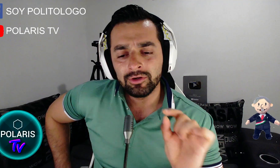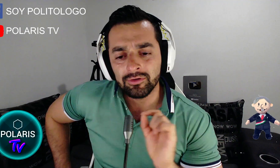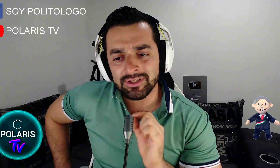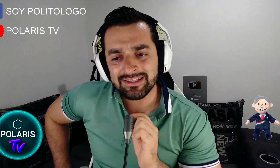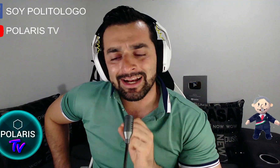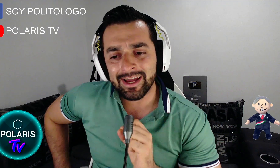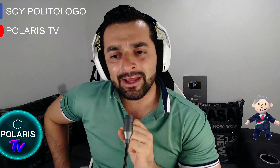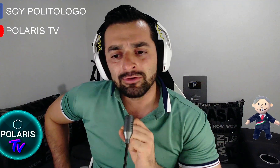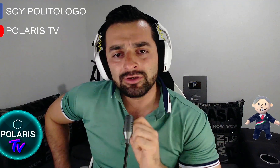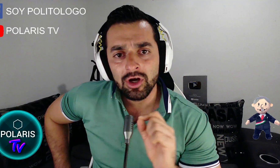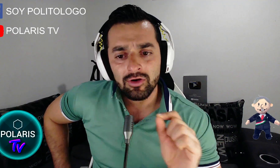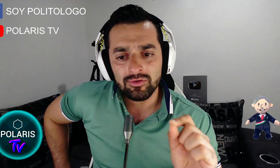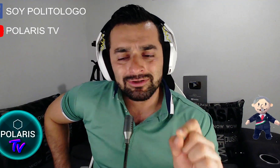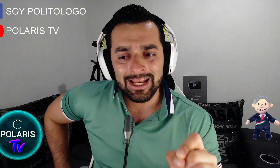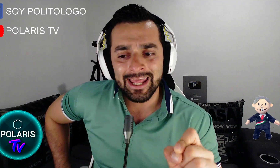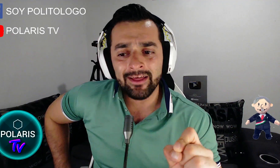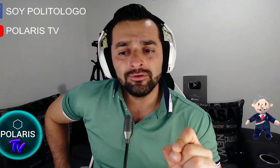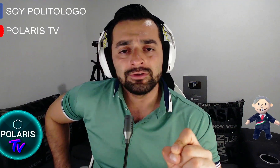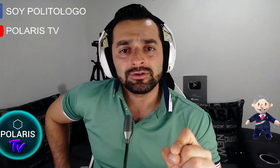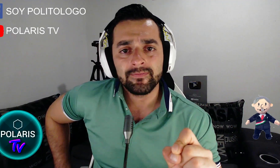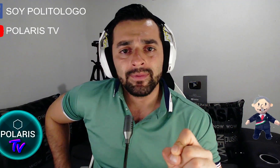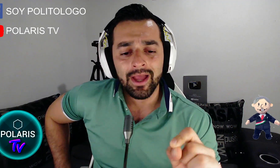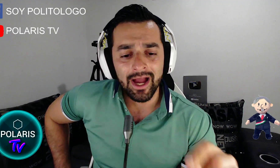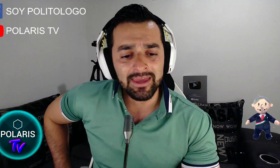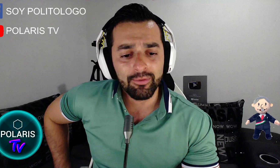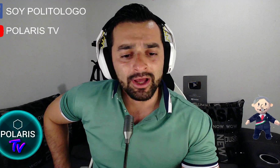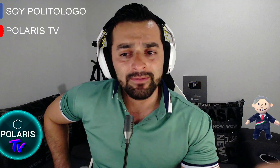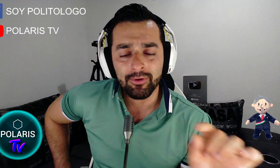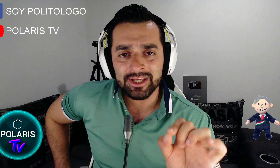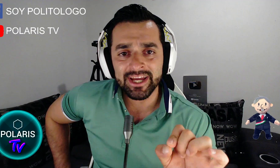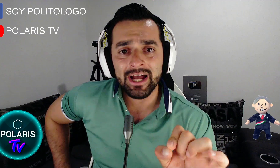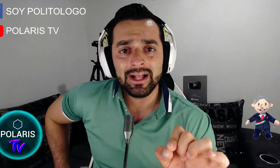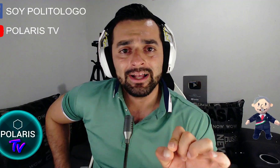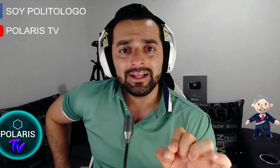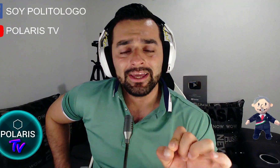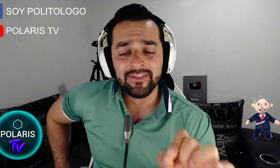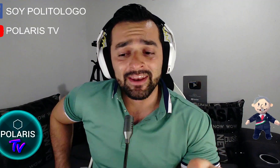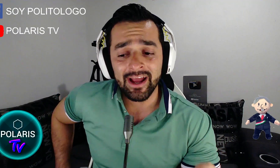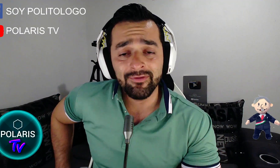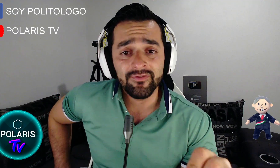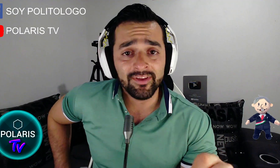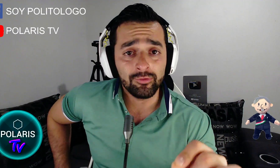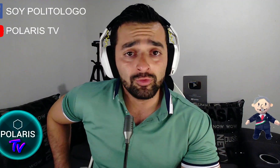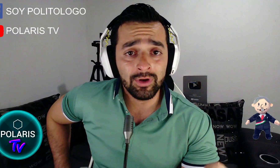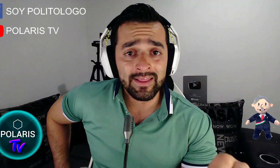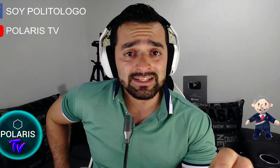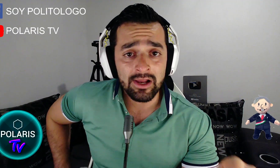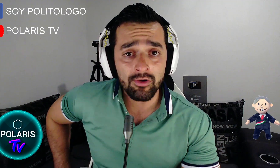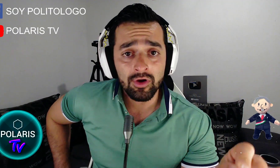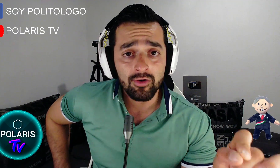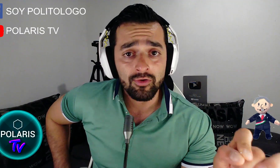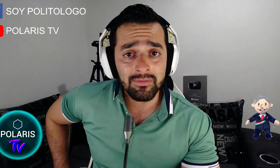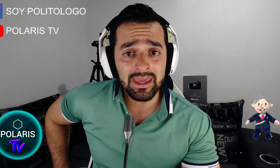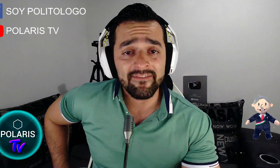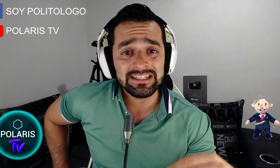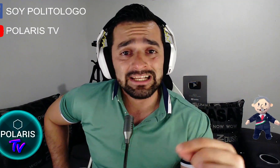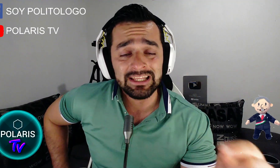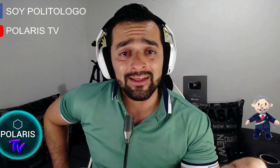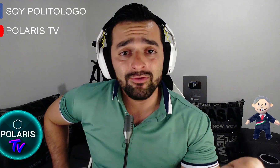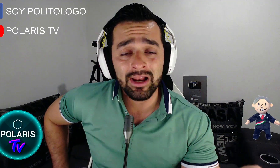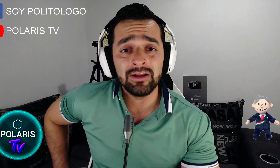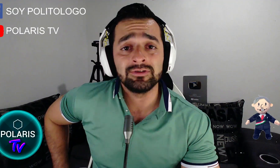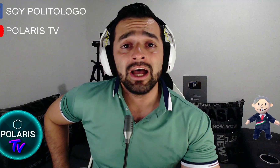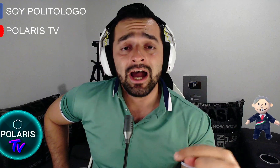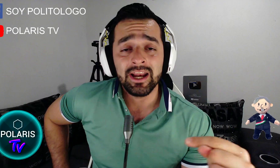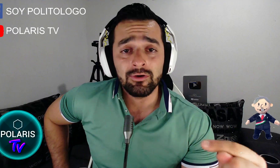con los extranjeros aliados aquí por aquí por allá fregando infraestructura desarrollo economía